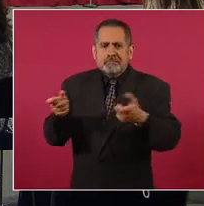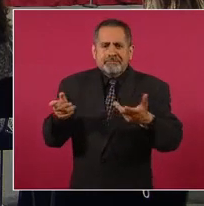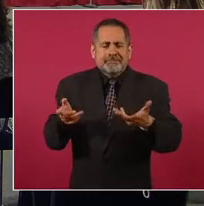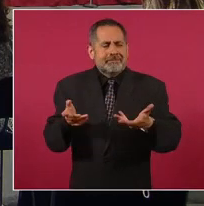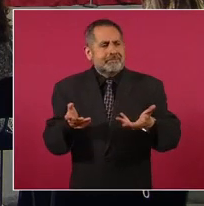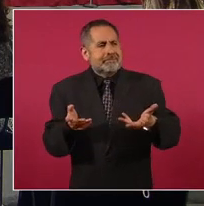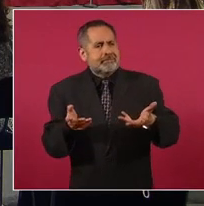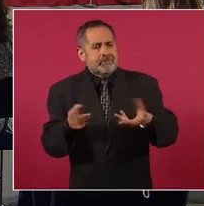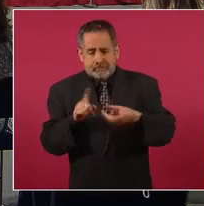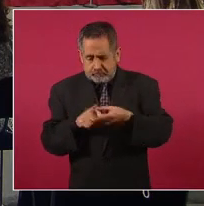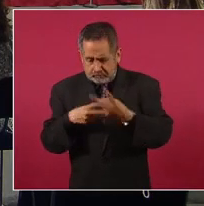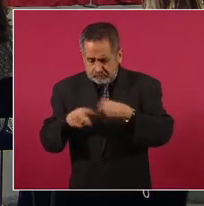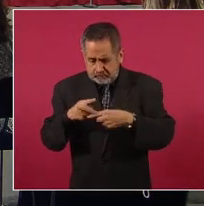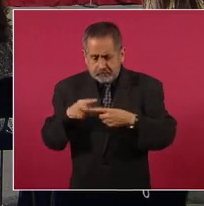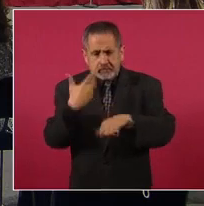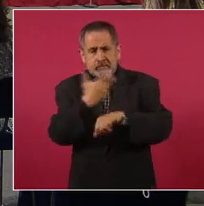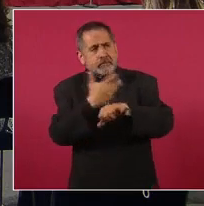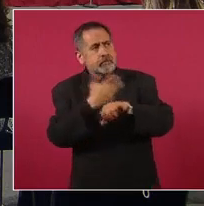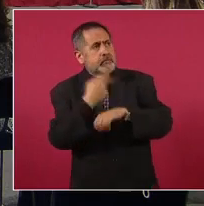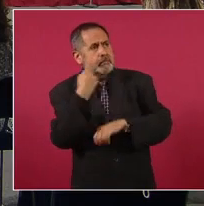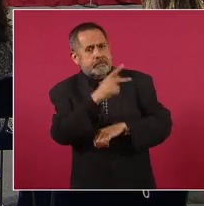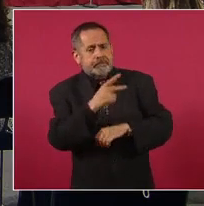de Estados Unidos.